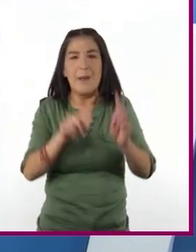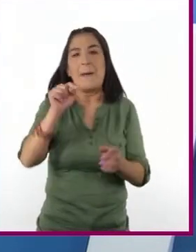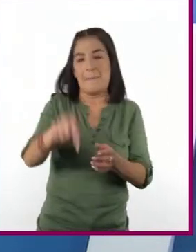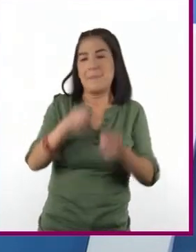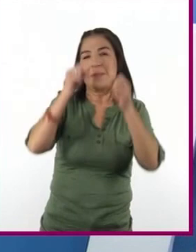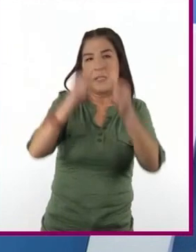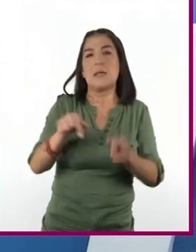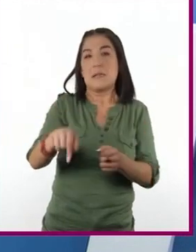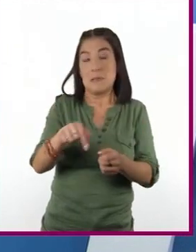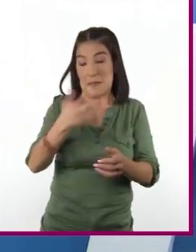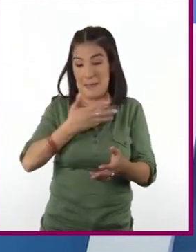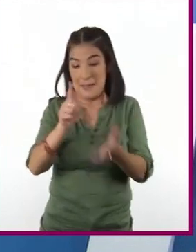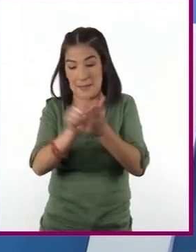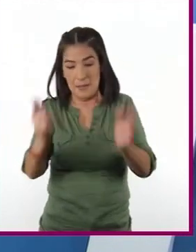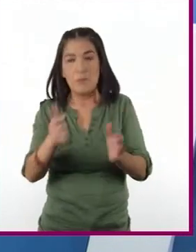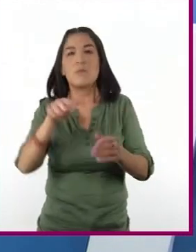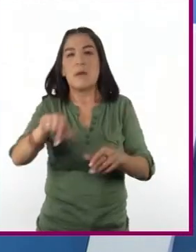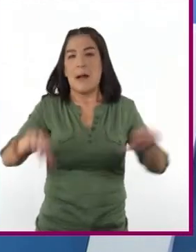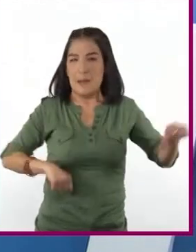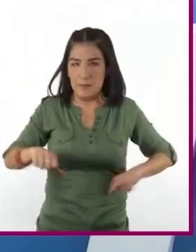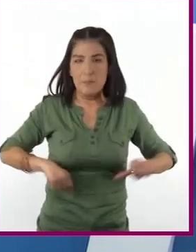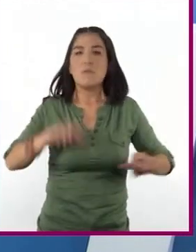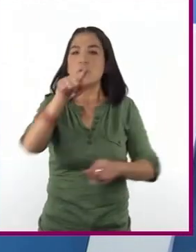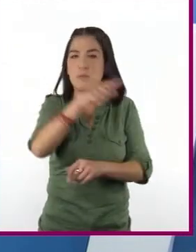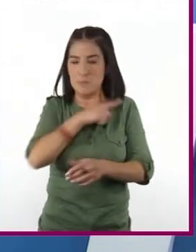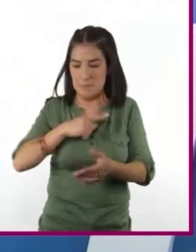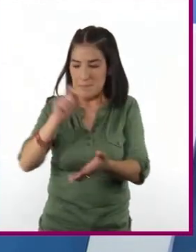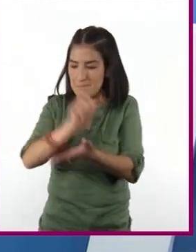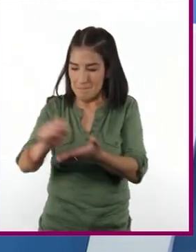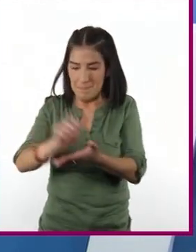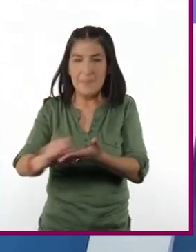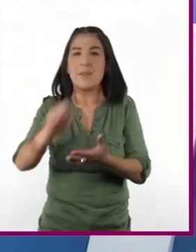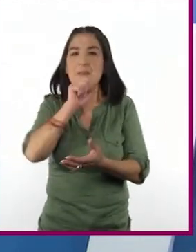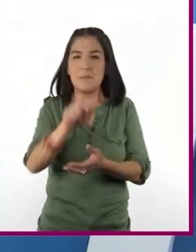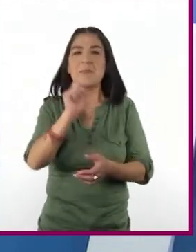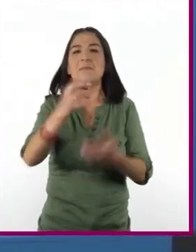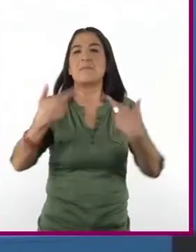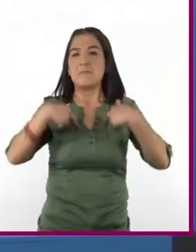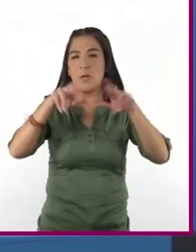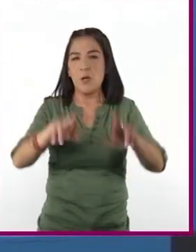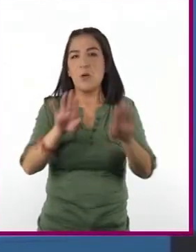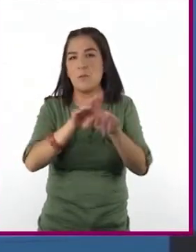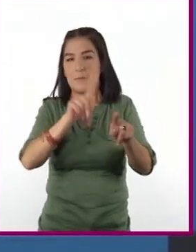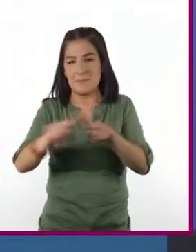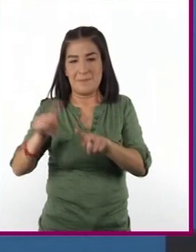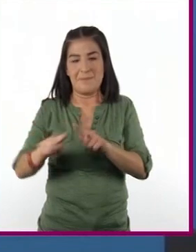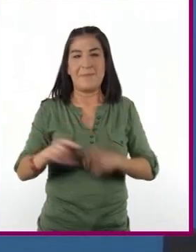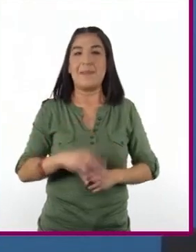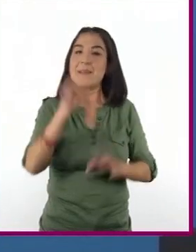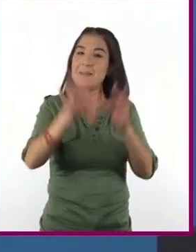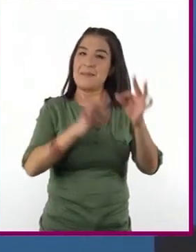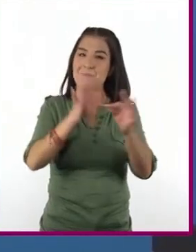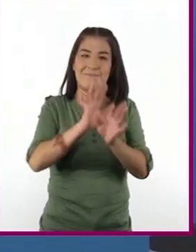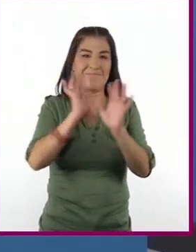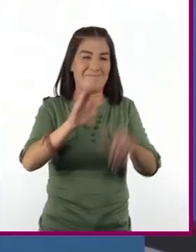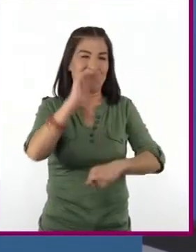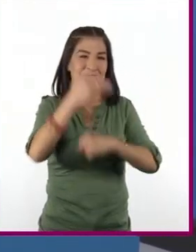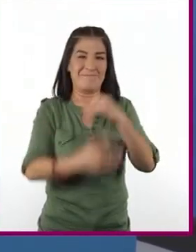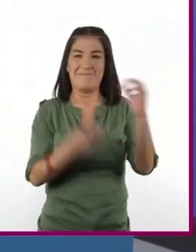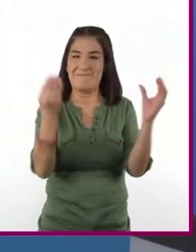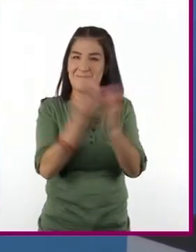los problemas propuestos en el tema diferentes representaciones de una relación lineal. ¡Listo! Hemos terminado la